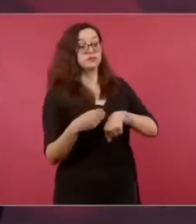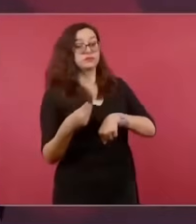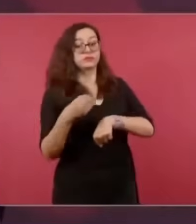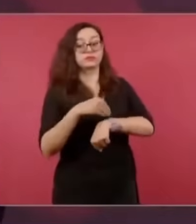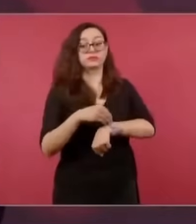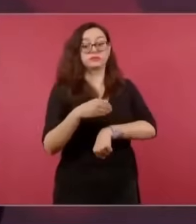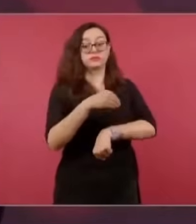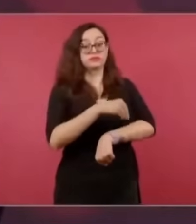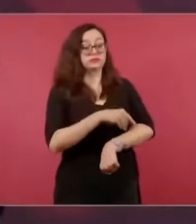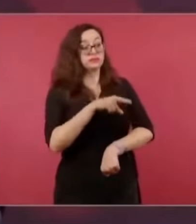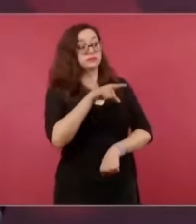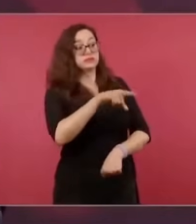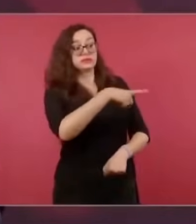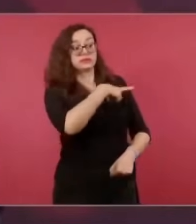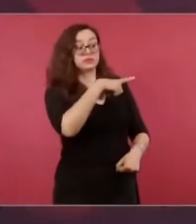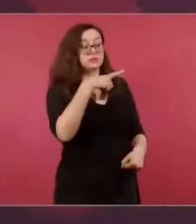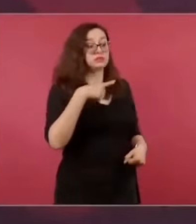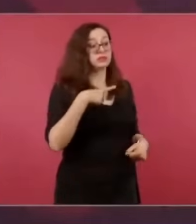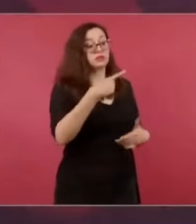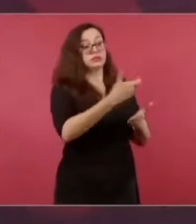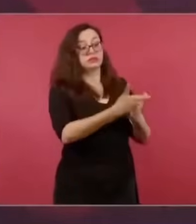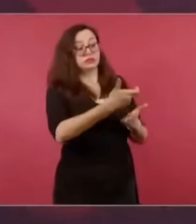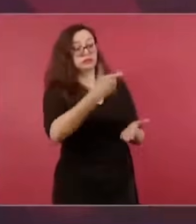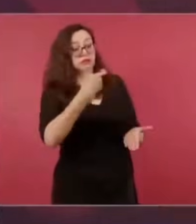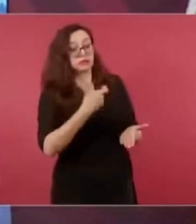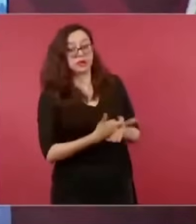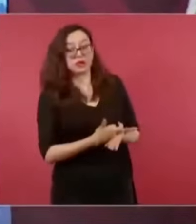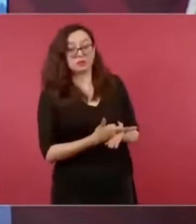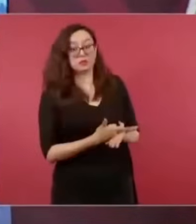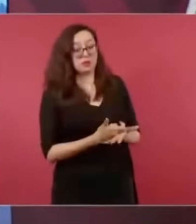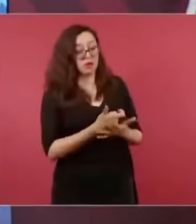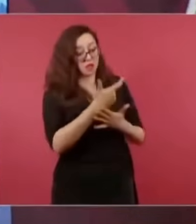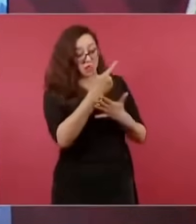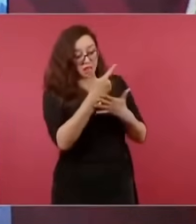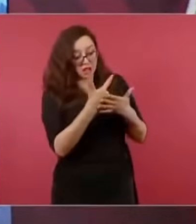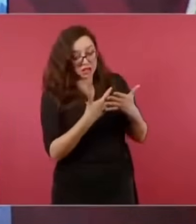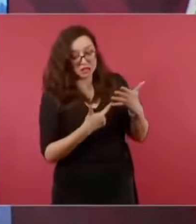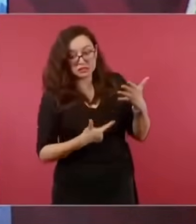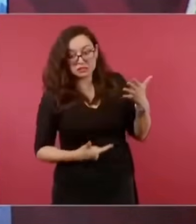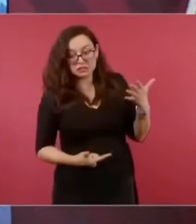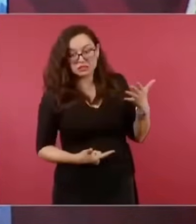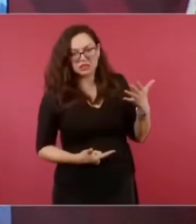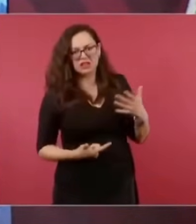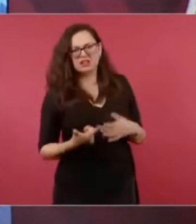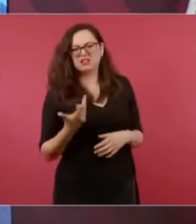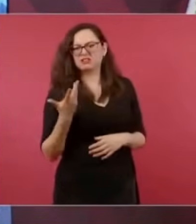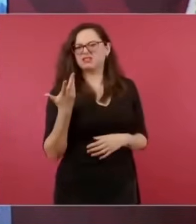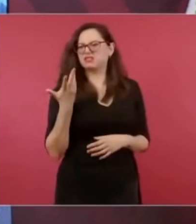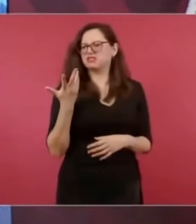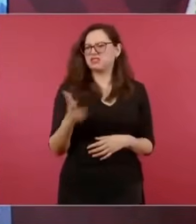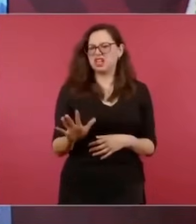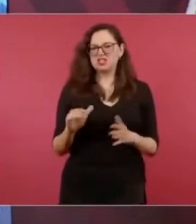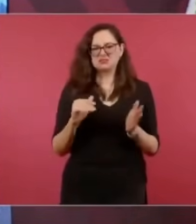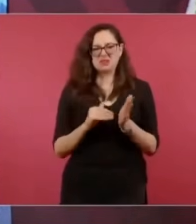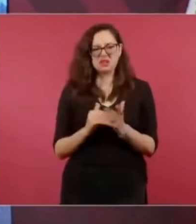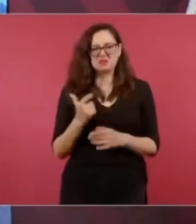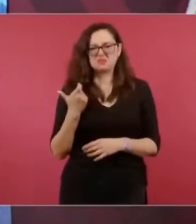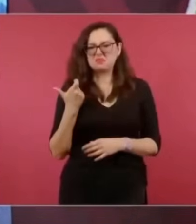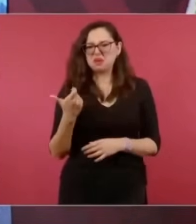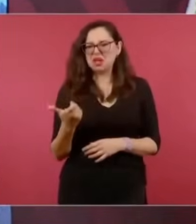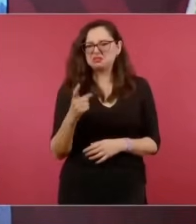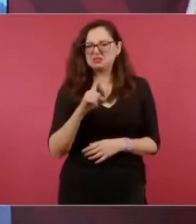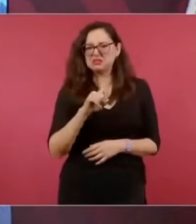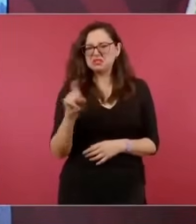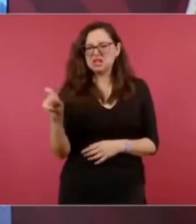que teníamos una deuda con ellos y ahí incluyen, creo que 10,000 pesos o 100,000